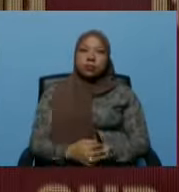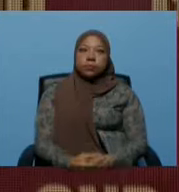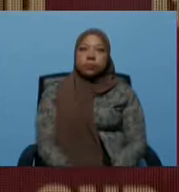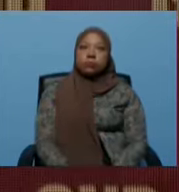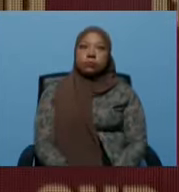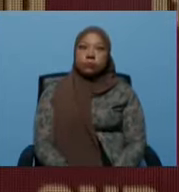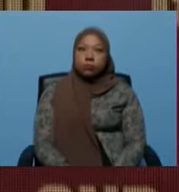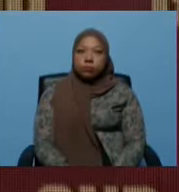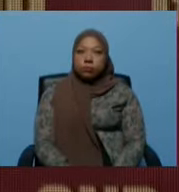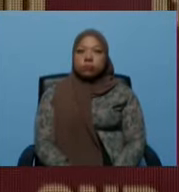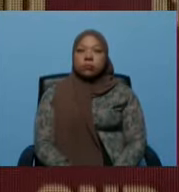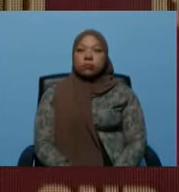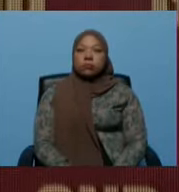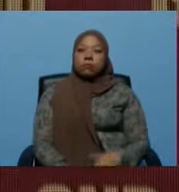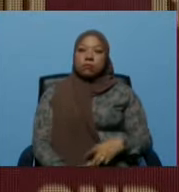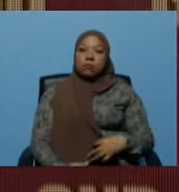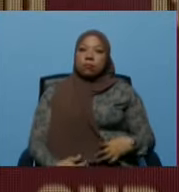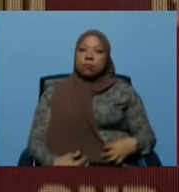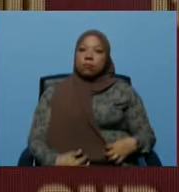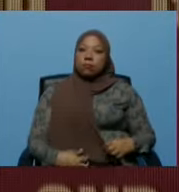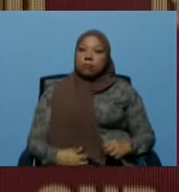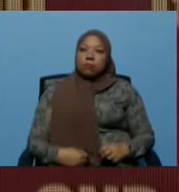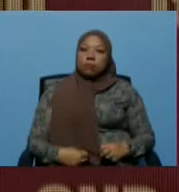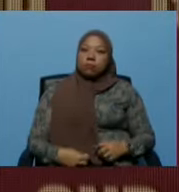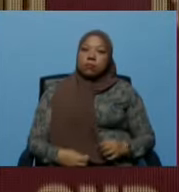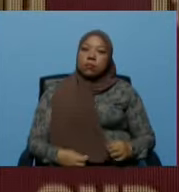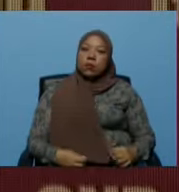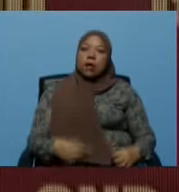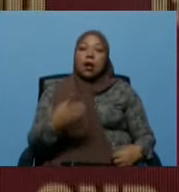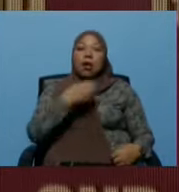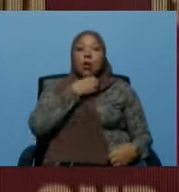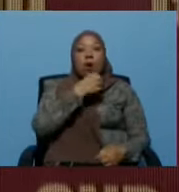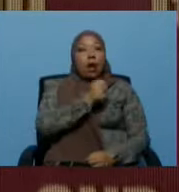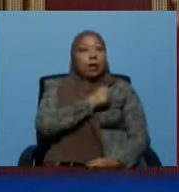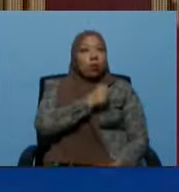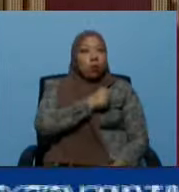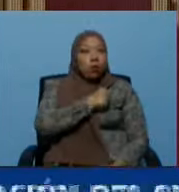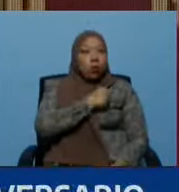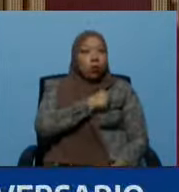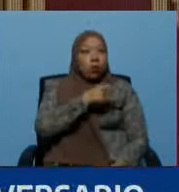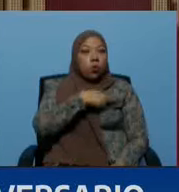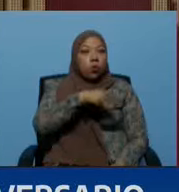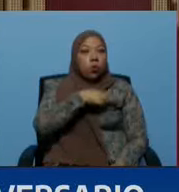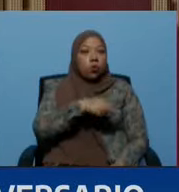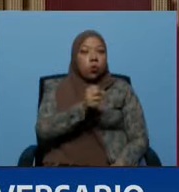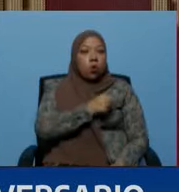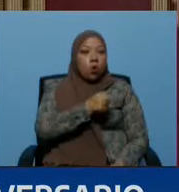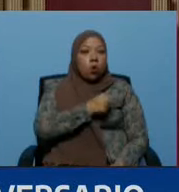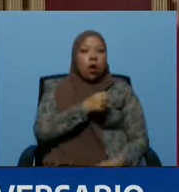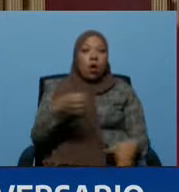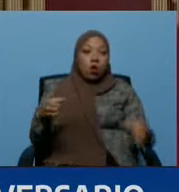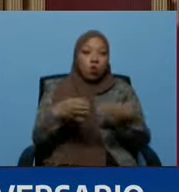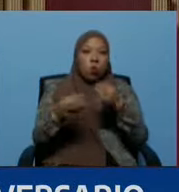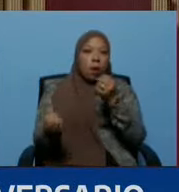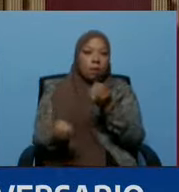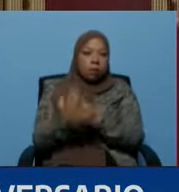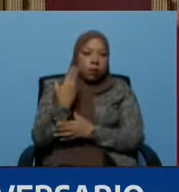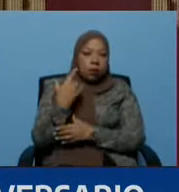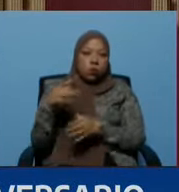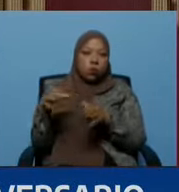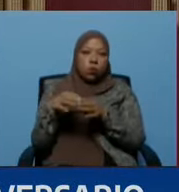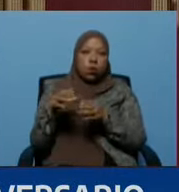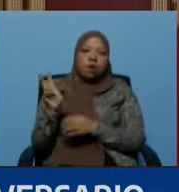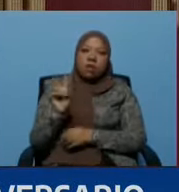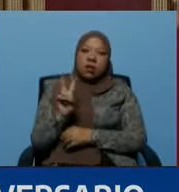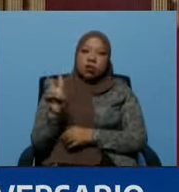Y también sacerdotes católicos. Ayer recibí un mensaje de un grupo de sacerdotes católicos que se reunieron en una ciudad